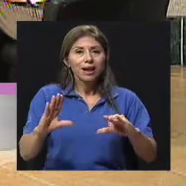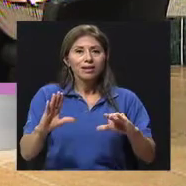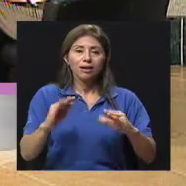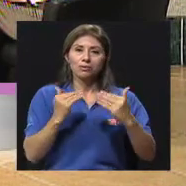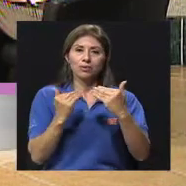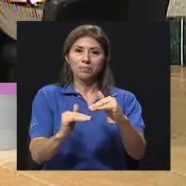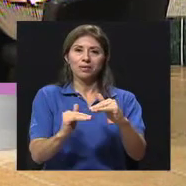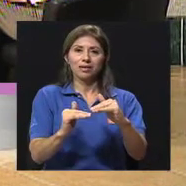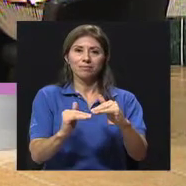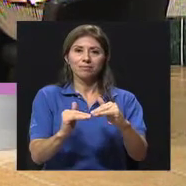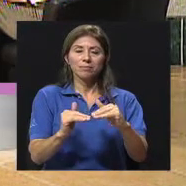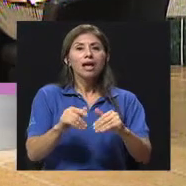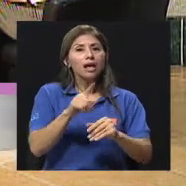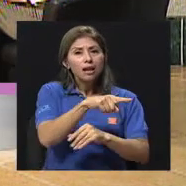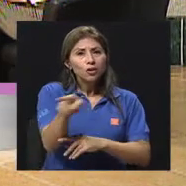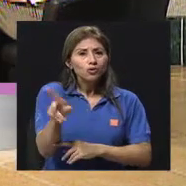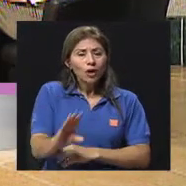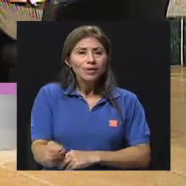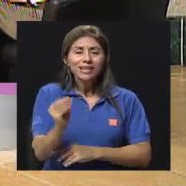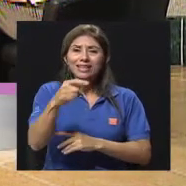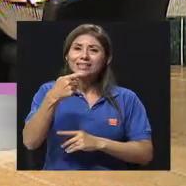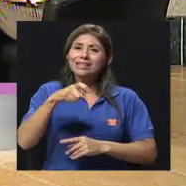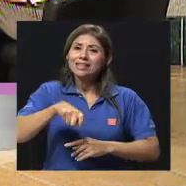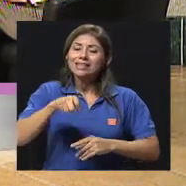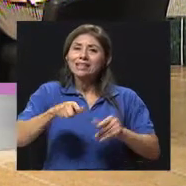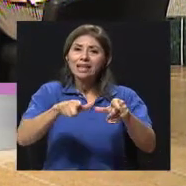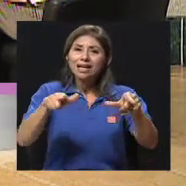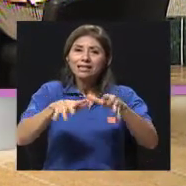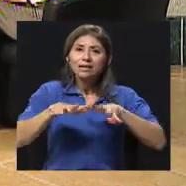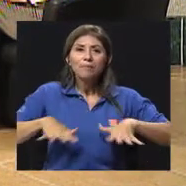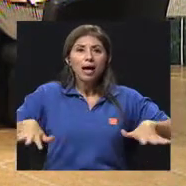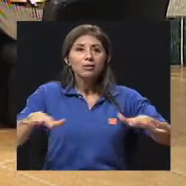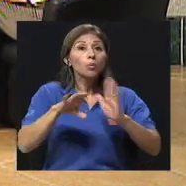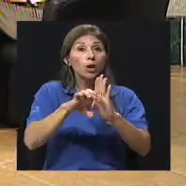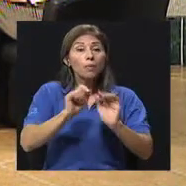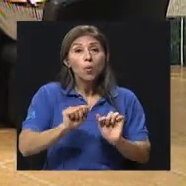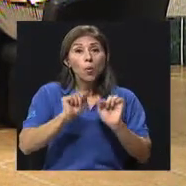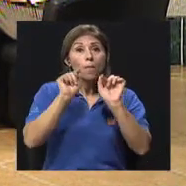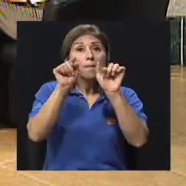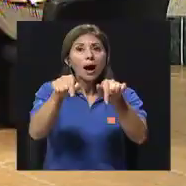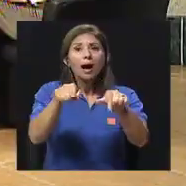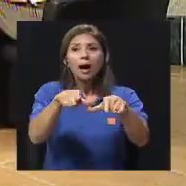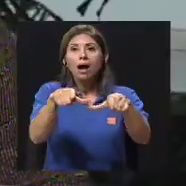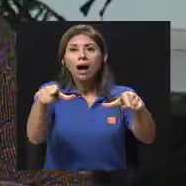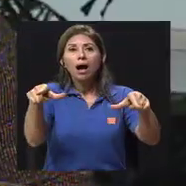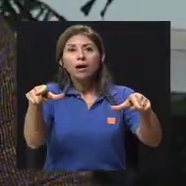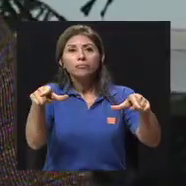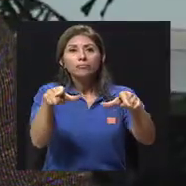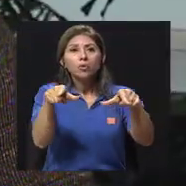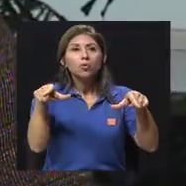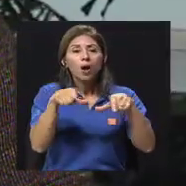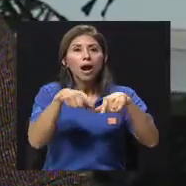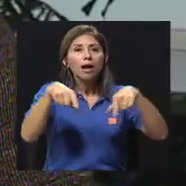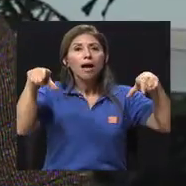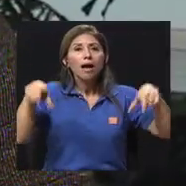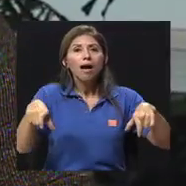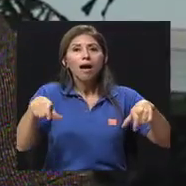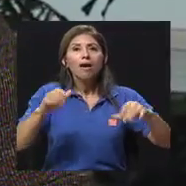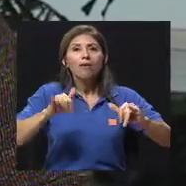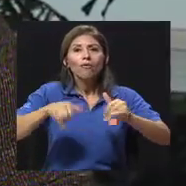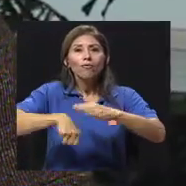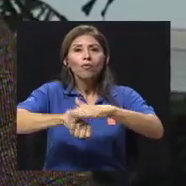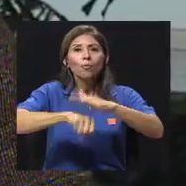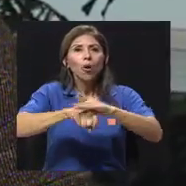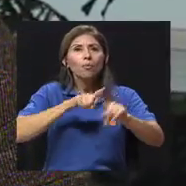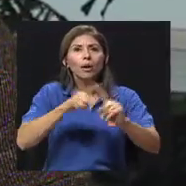espacios. Llegan a jugar fútbol, que es una parte de la estimulación del adolescente. Las canchas están cerradas. Llegan a practicar no, en los